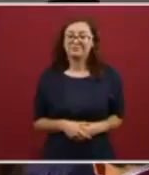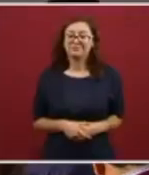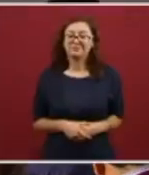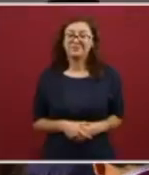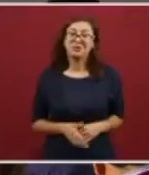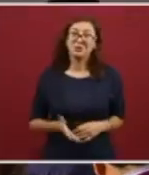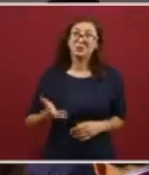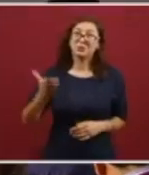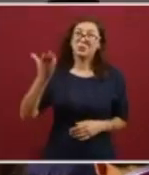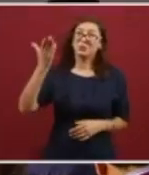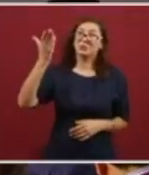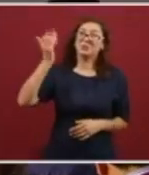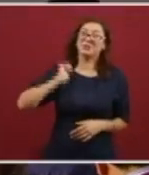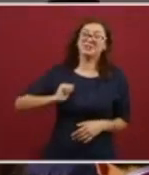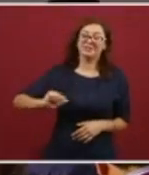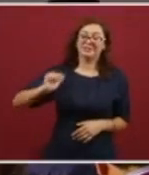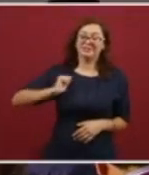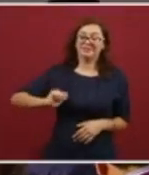en aquellos tiempos,